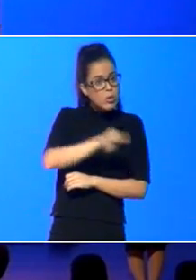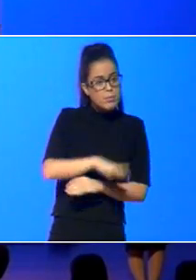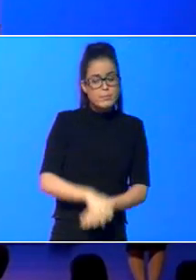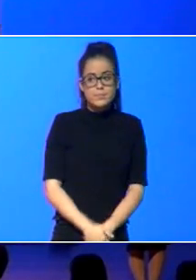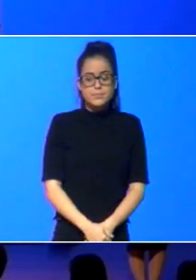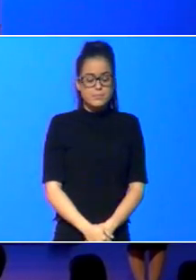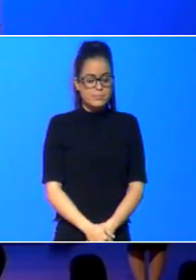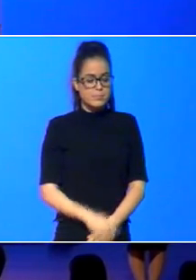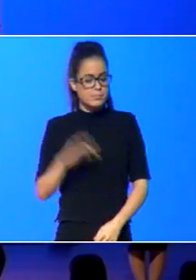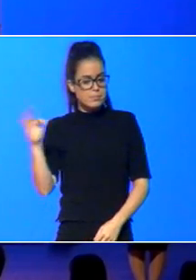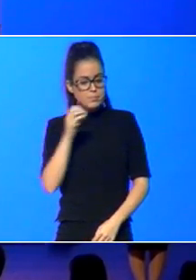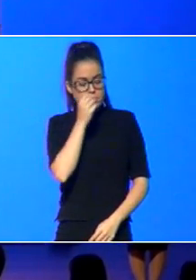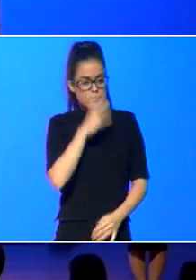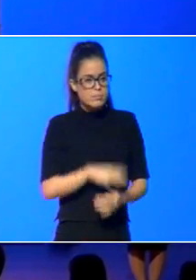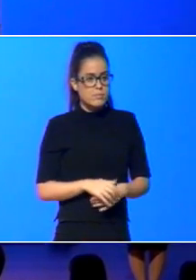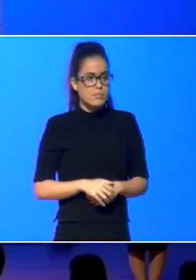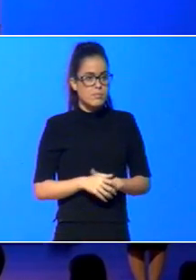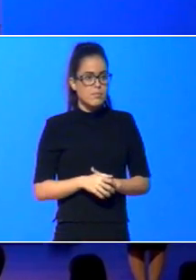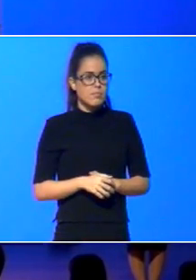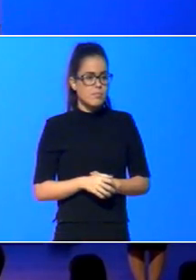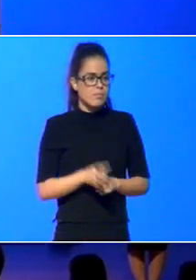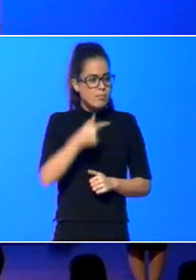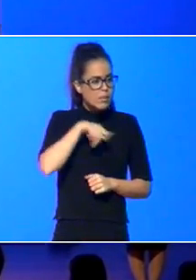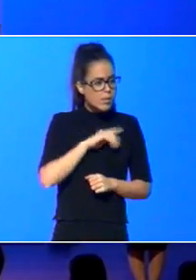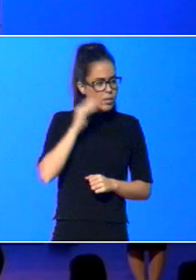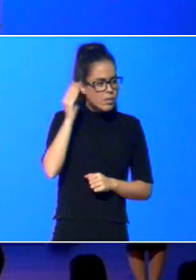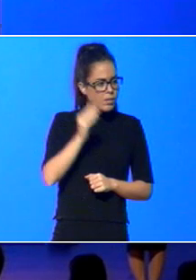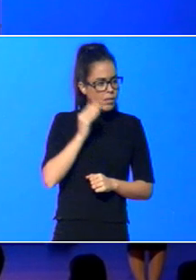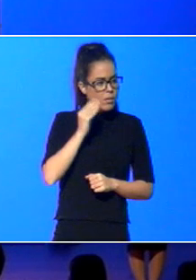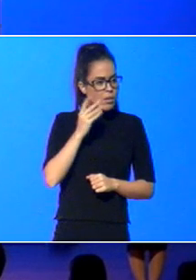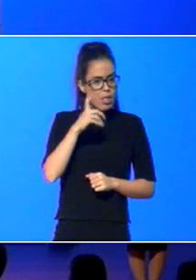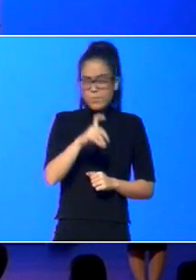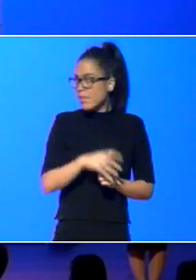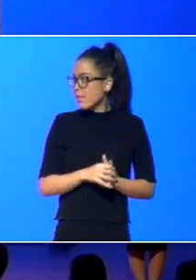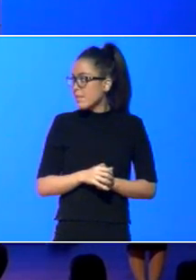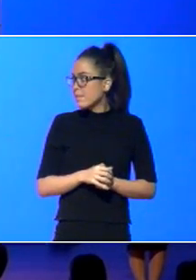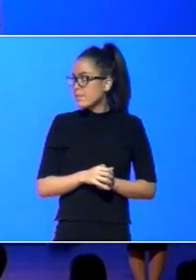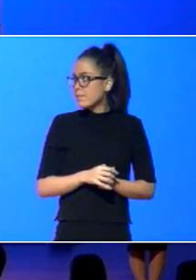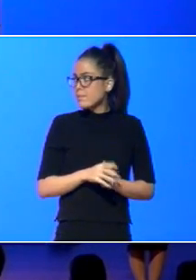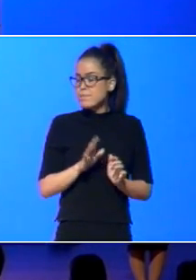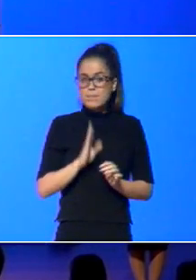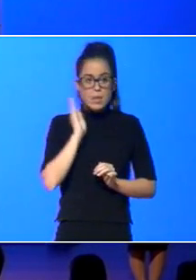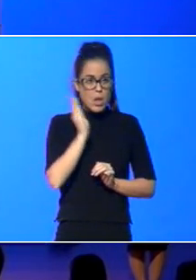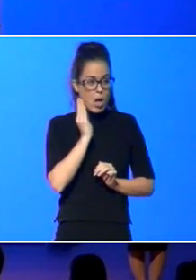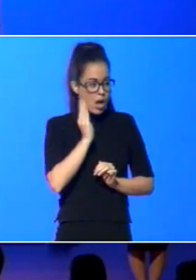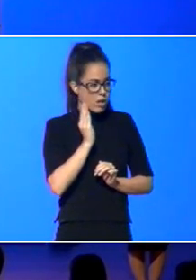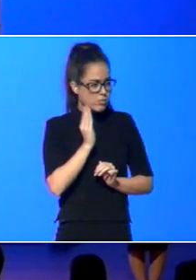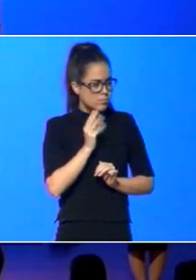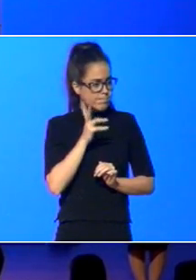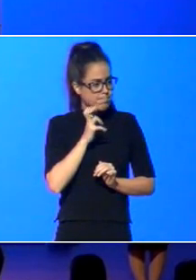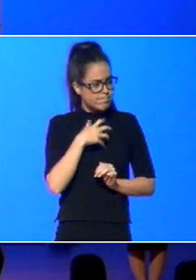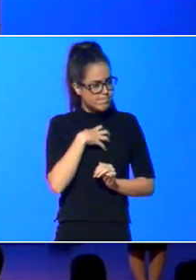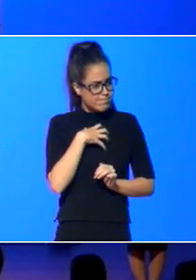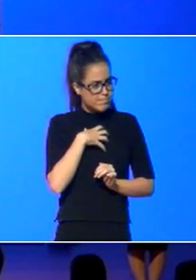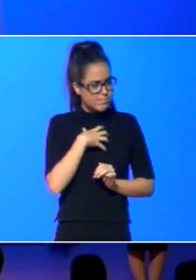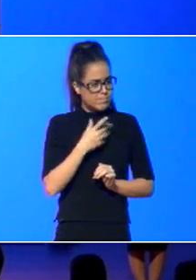yo creo que coincidiendo, no le he oído a Rafa, pero no me hace falta, ya nos conocemos mucho y a Gerardo tres cuartos de lo mismo,